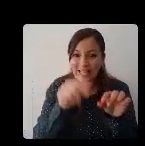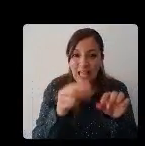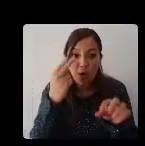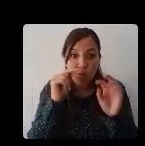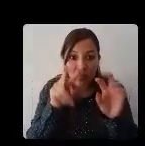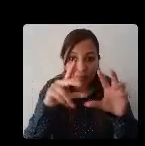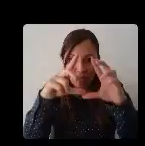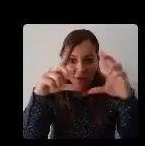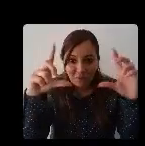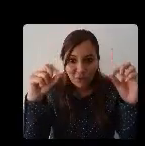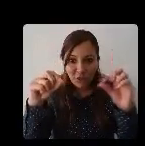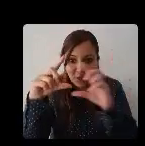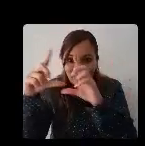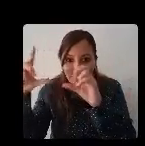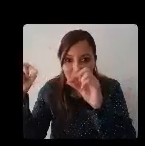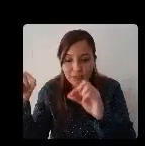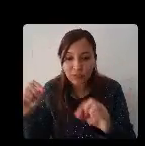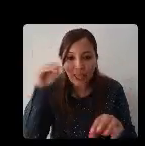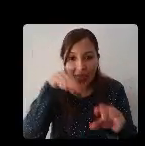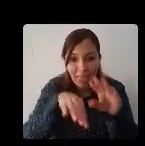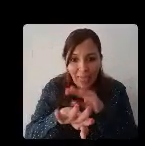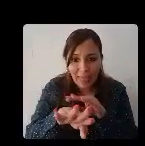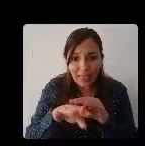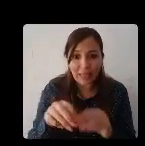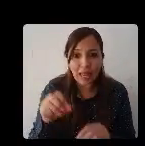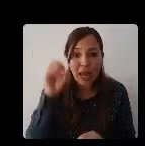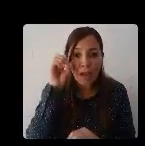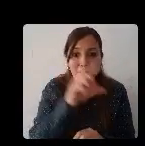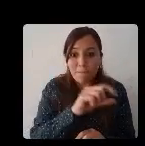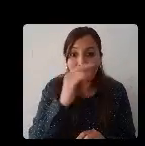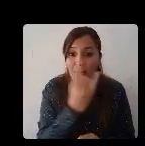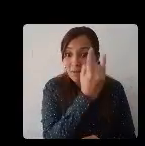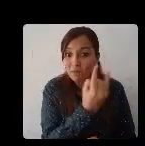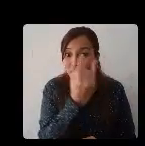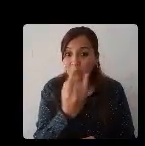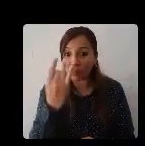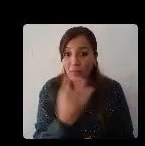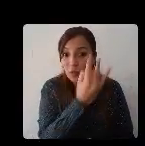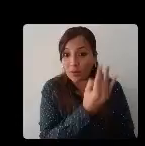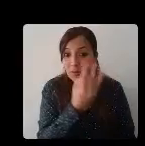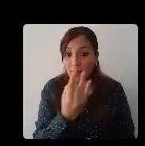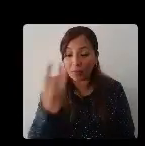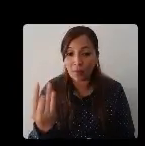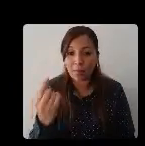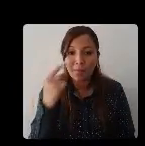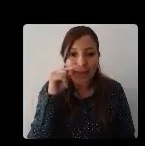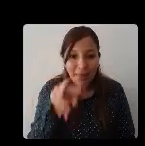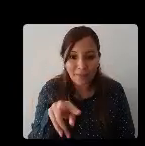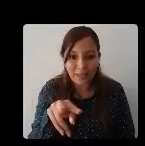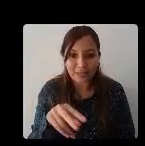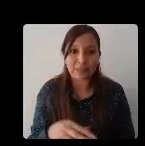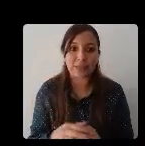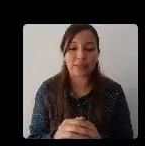brazos abiertos a todos que se vayan. Les invitamos y siempre estaremos ahí para comer lo que producimos, para